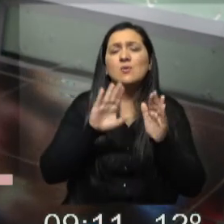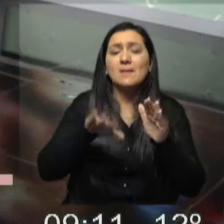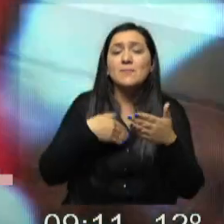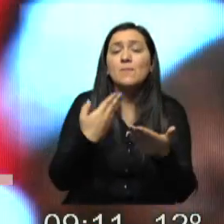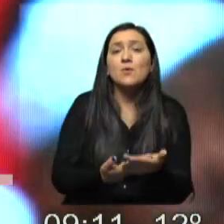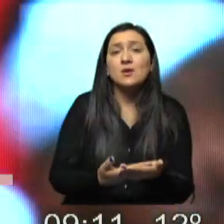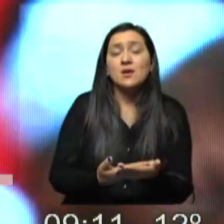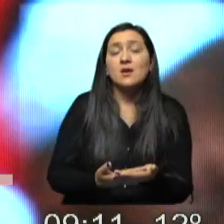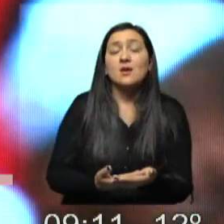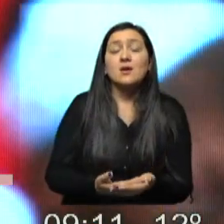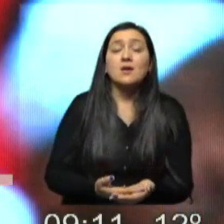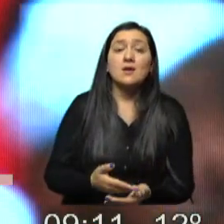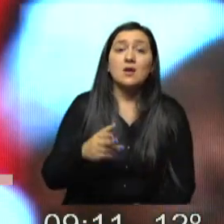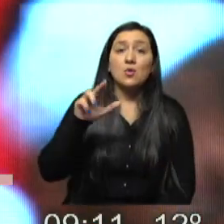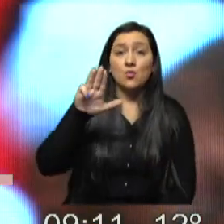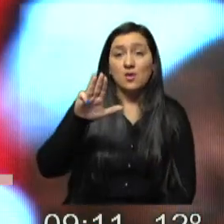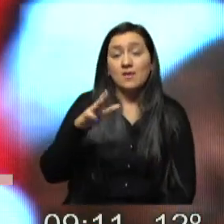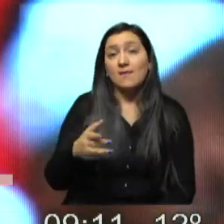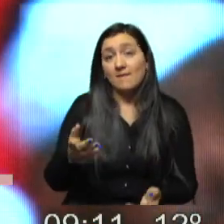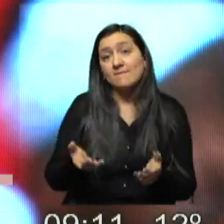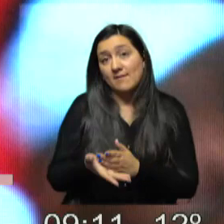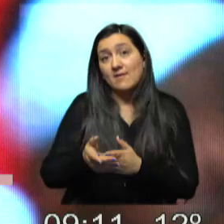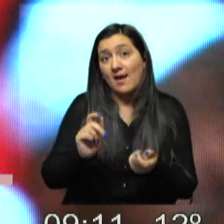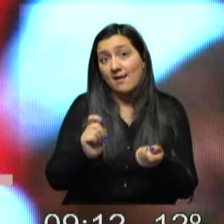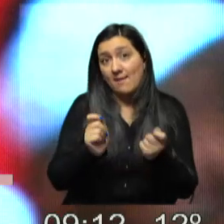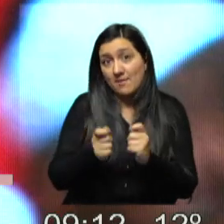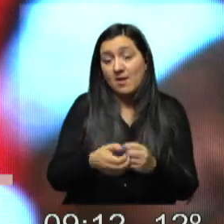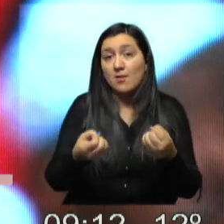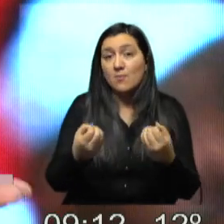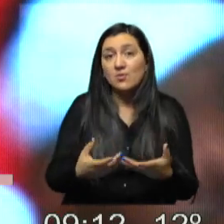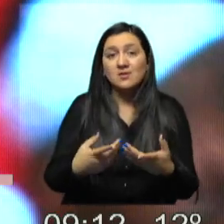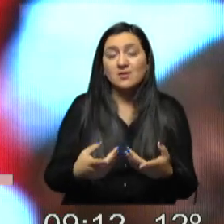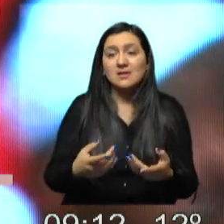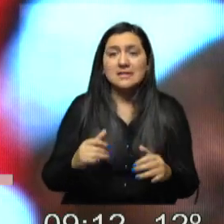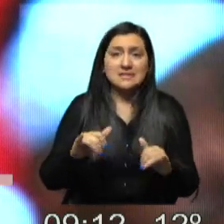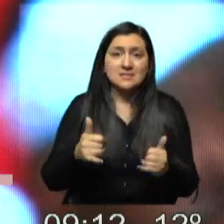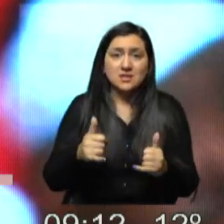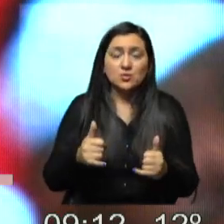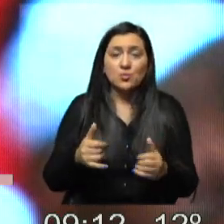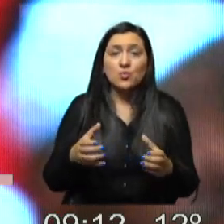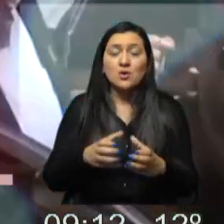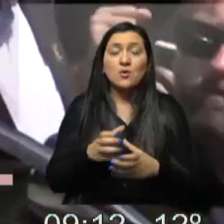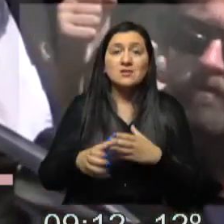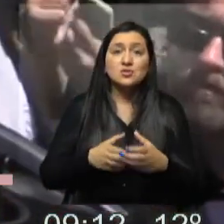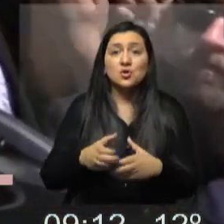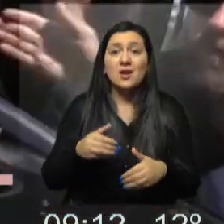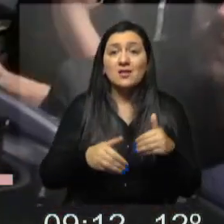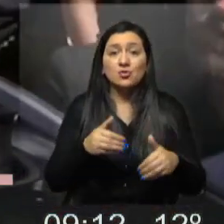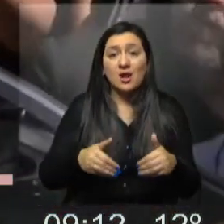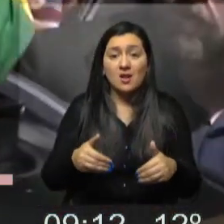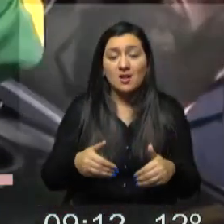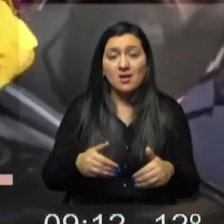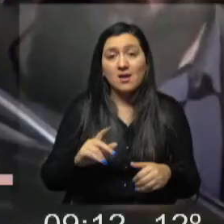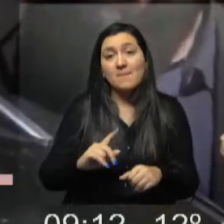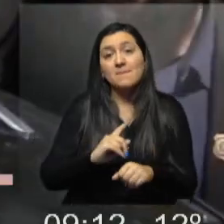el PT? Bueno, primero, la agenda del PT va a tener cambios. ¿Por qué? Porque necesita tener... Ya tuvo una coalición electoral en primera vuelta, tuvo otros actores